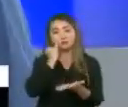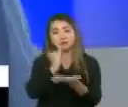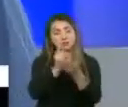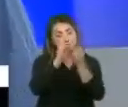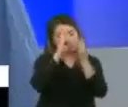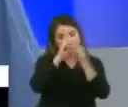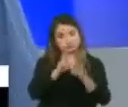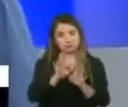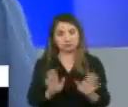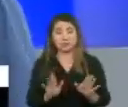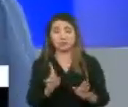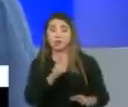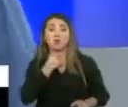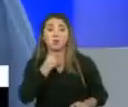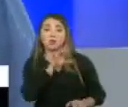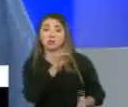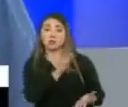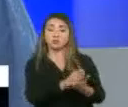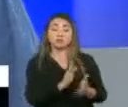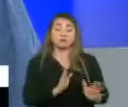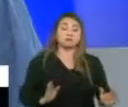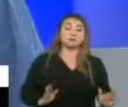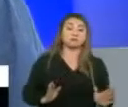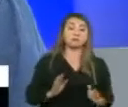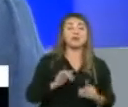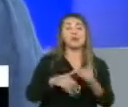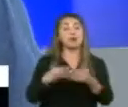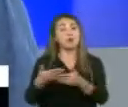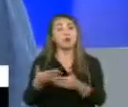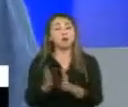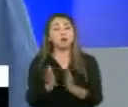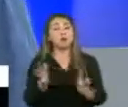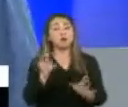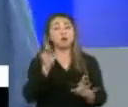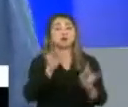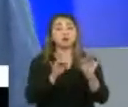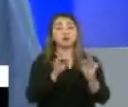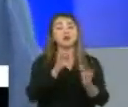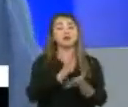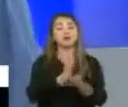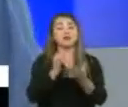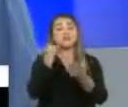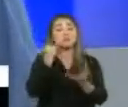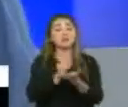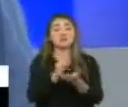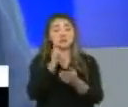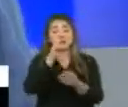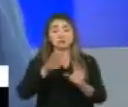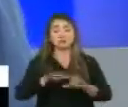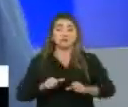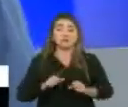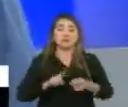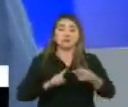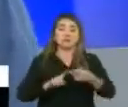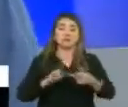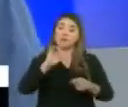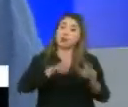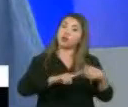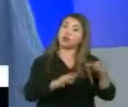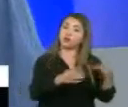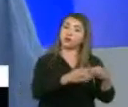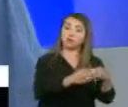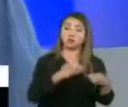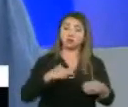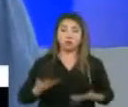respetarla. Y si a uno no le gusta esa decisión institucional y con el paso del tiempo hay muchas decisiones institucionales en las que uno no participa, bueno, que se busque otro equipo. Pero yo por lo menos hoy